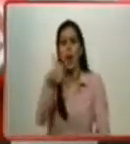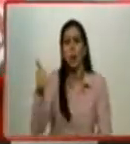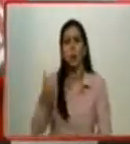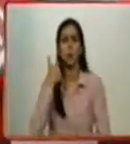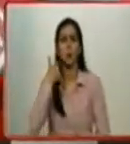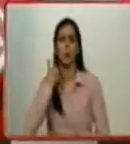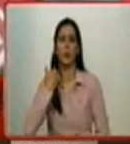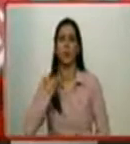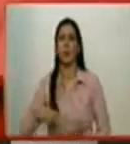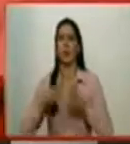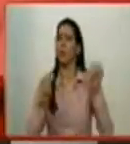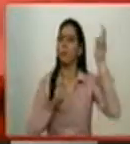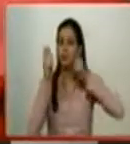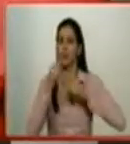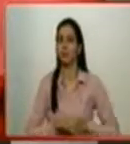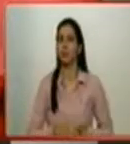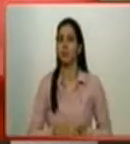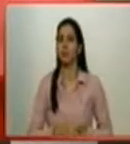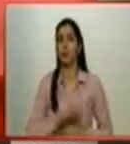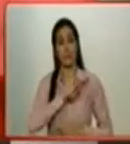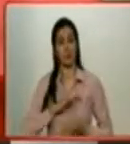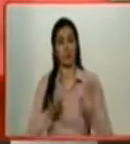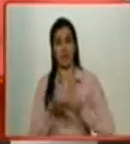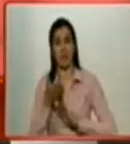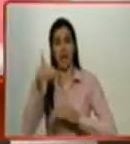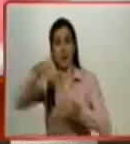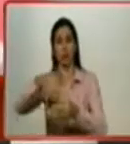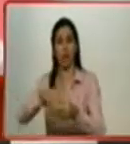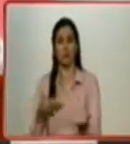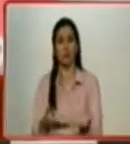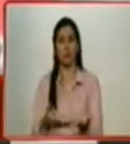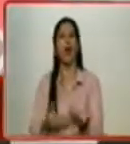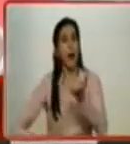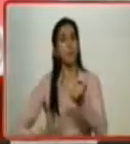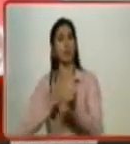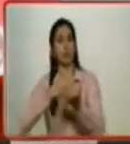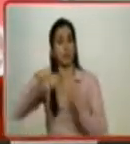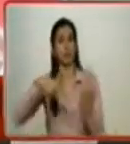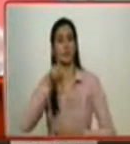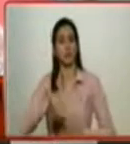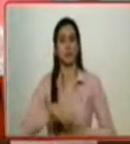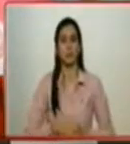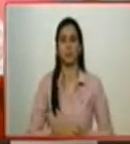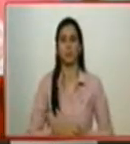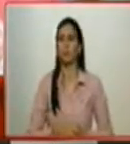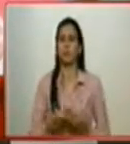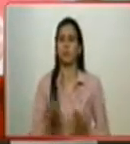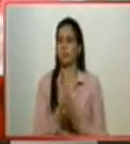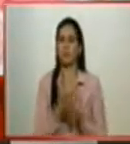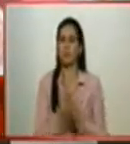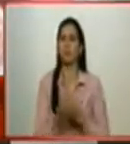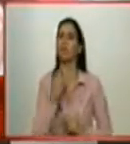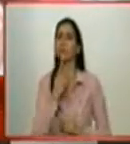entre todos los chavistas. Nuestros militantes salieron a ejercer el derecho y apoyar a la revolución bolivariana, a darle